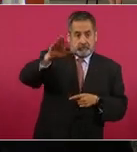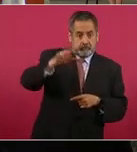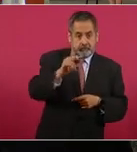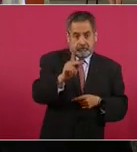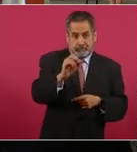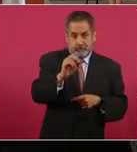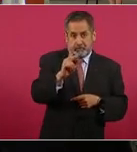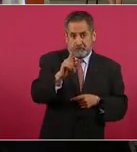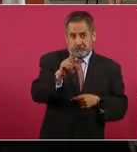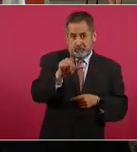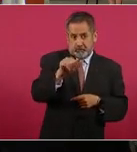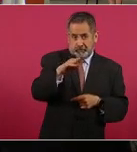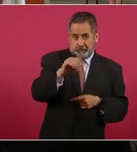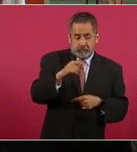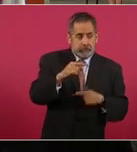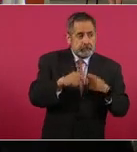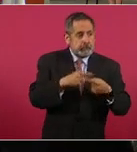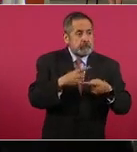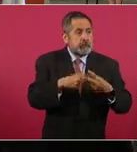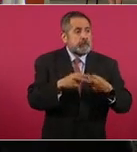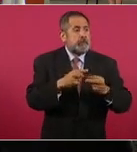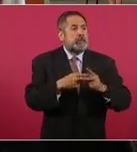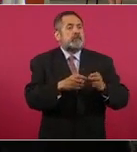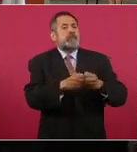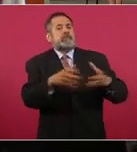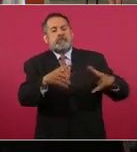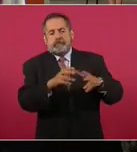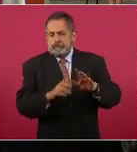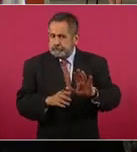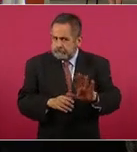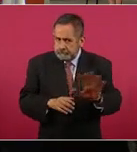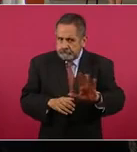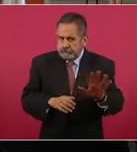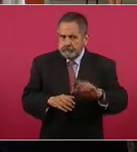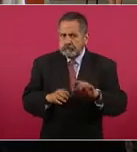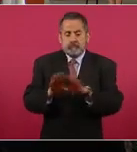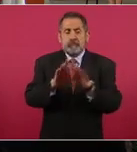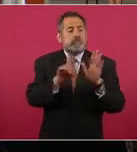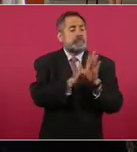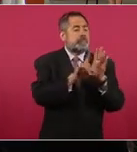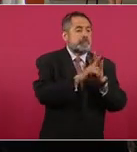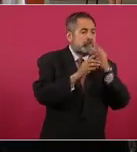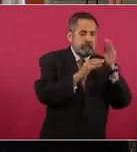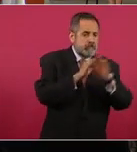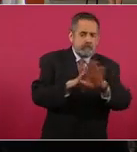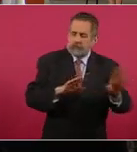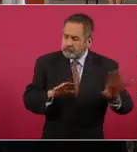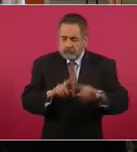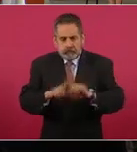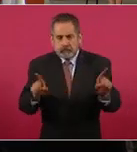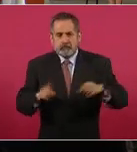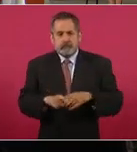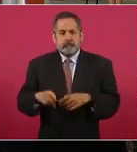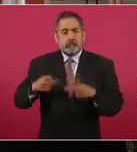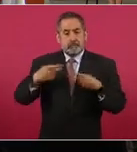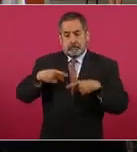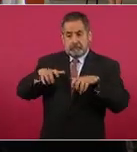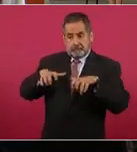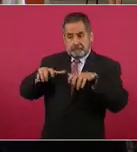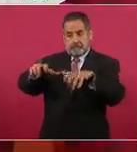Entonces, a mí me gusta decir, no confundamos populismo con popularismo. Popularismo es cuando el pueblo lleva